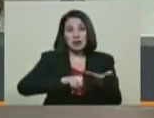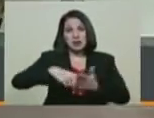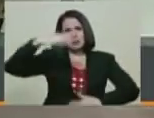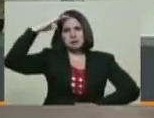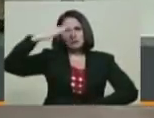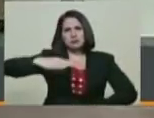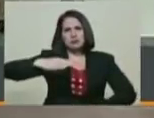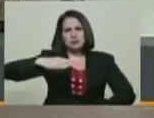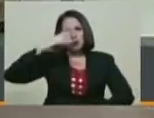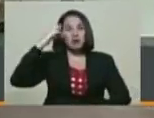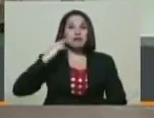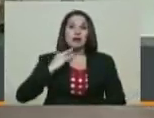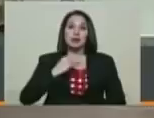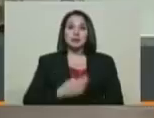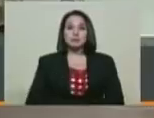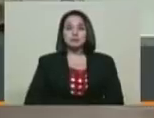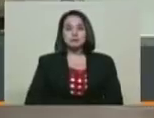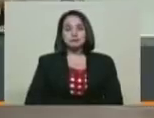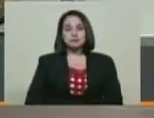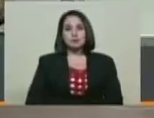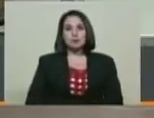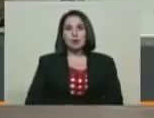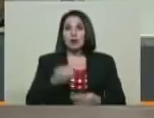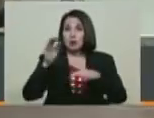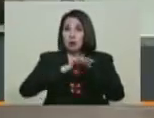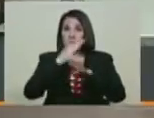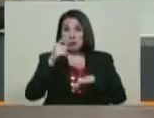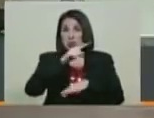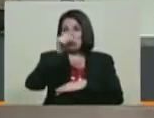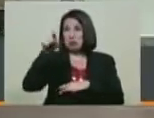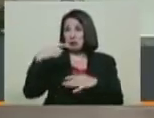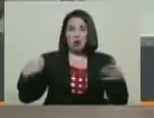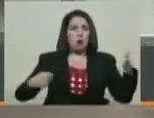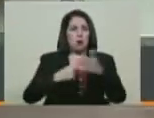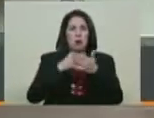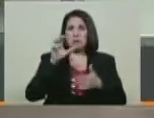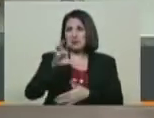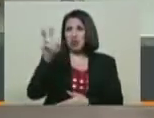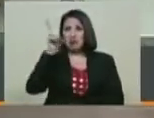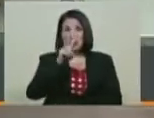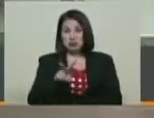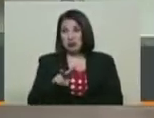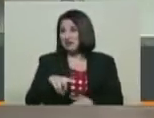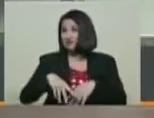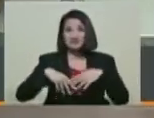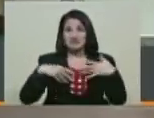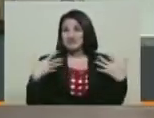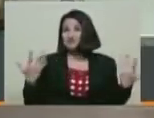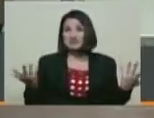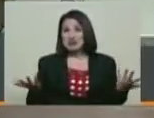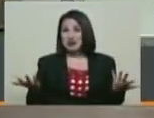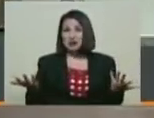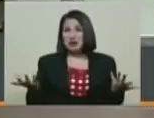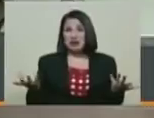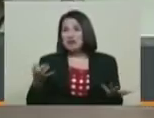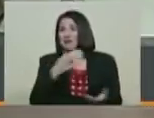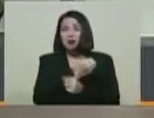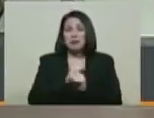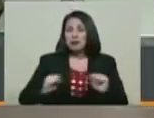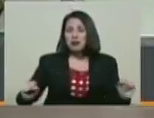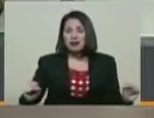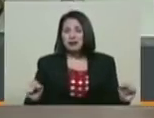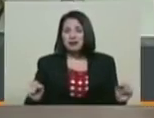Armada Nacional Bolivariana. Porque ellos que quieren provocar un golpe de Estado en Venezuela, no han podido ni podrán.